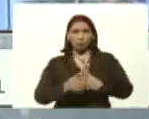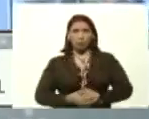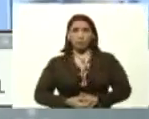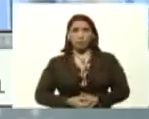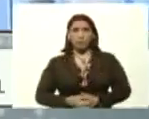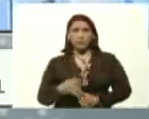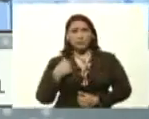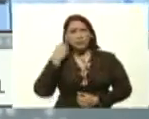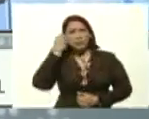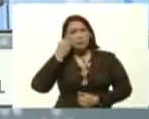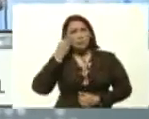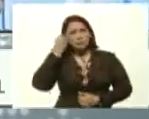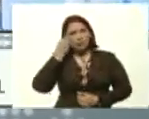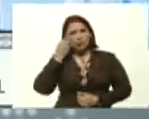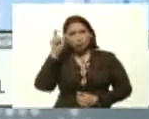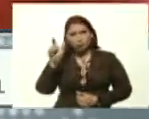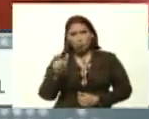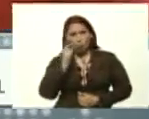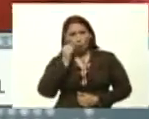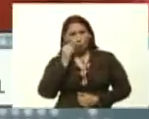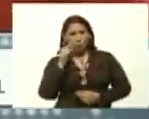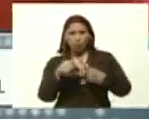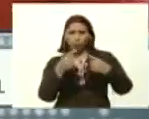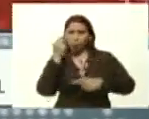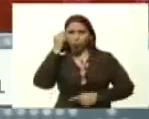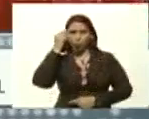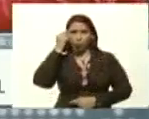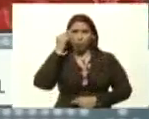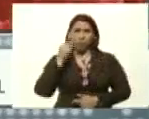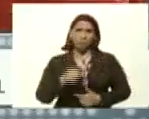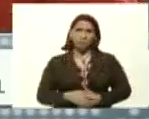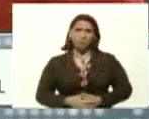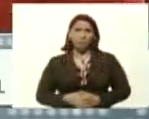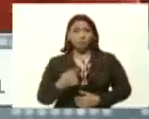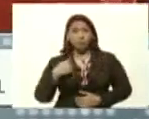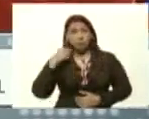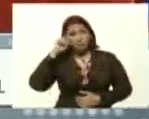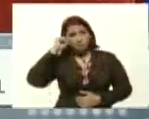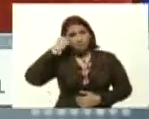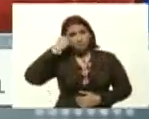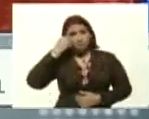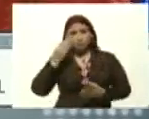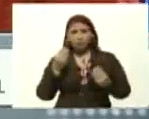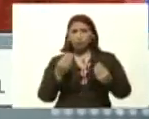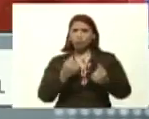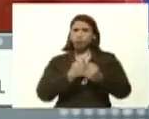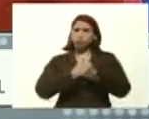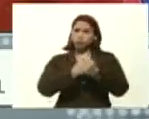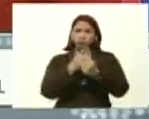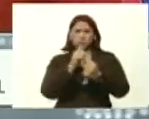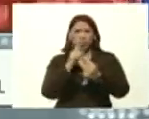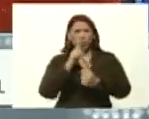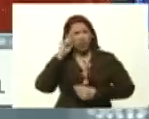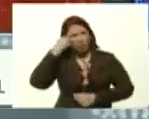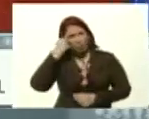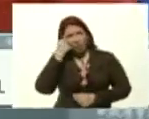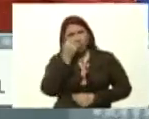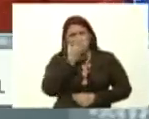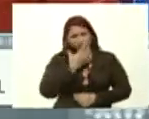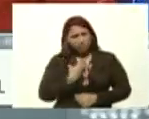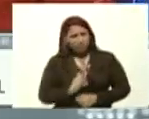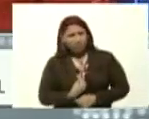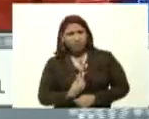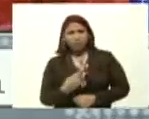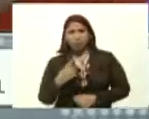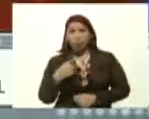Yo pienso en él todos los días, se los digo. Y lo recuerdo con mucho amor, no lo recuerdo con tristeza. Porque